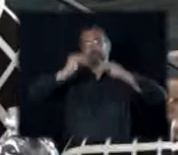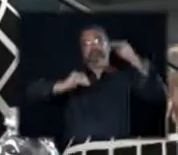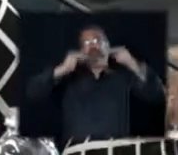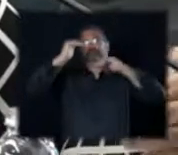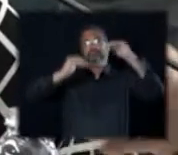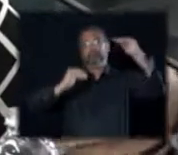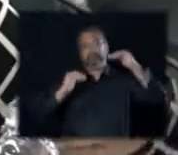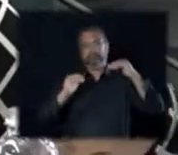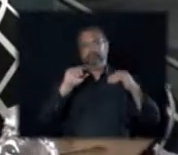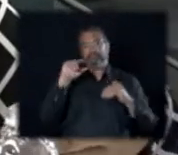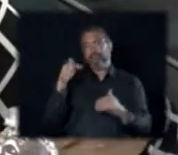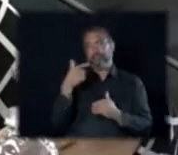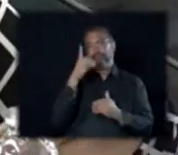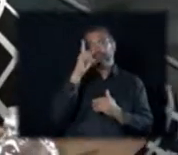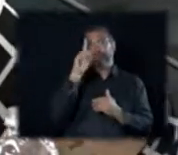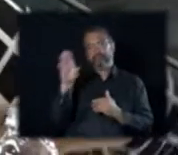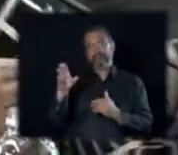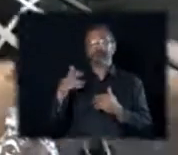desembolsos aún